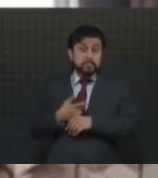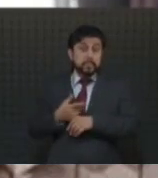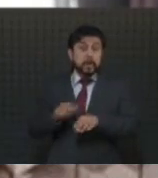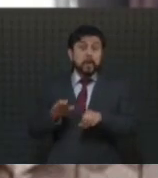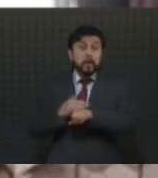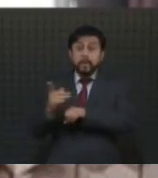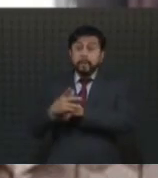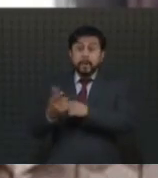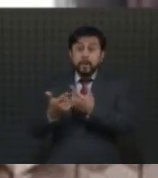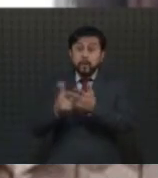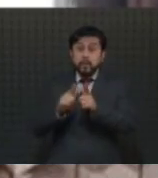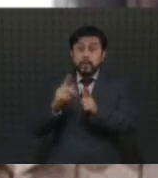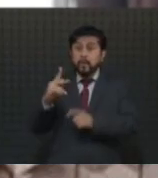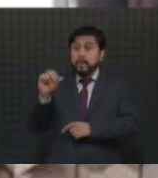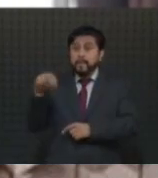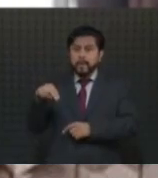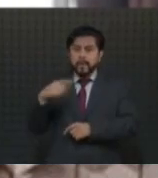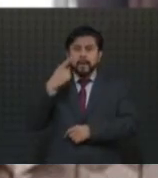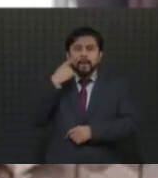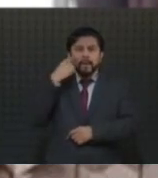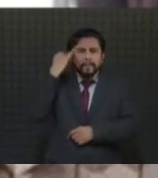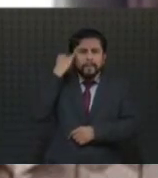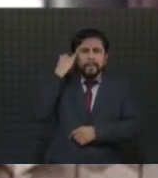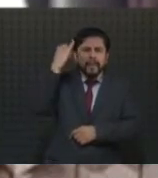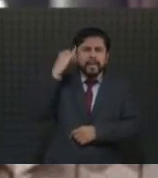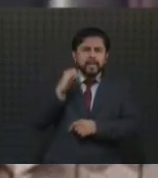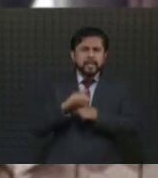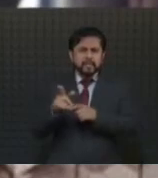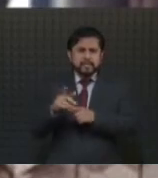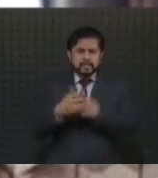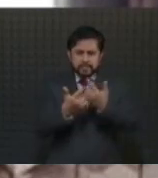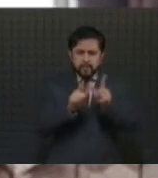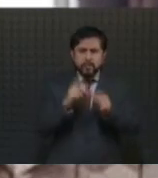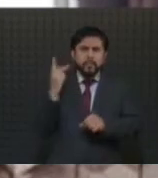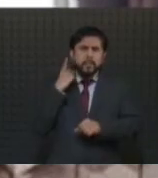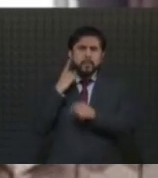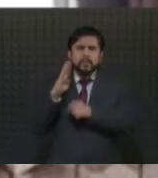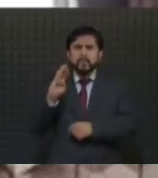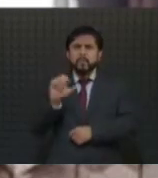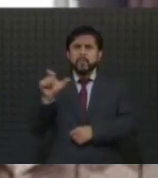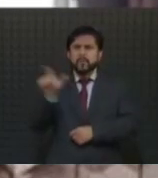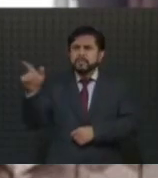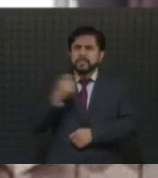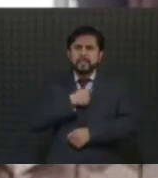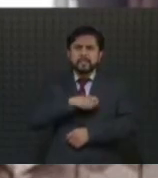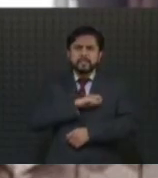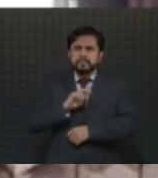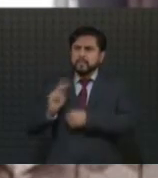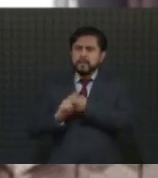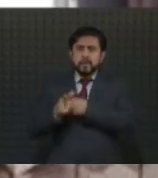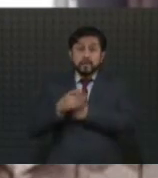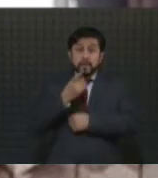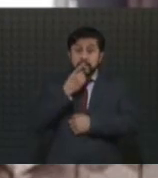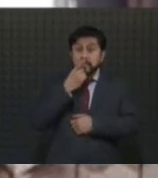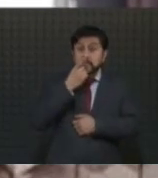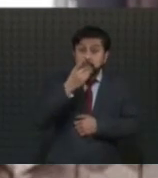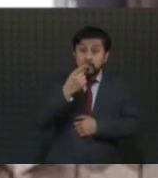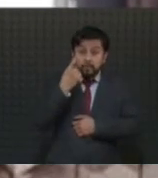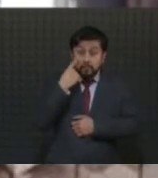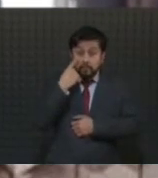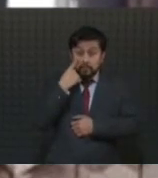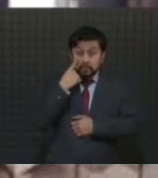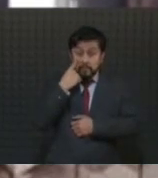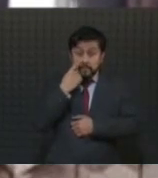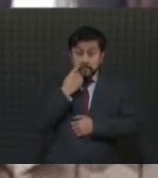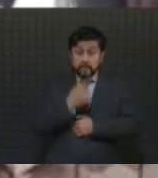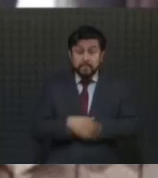Porque imagínense, este partido de Vox español dijo, por aquí tengo,